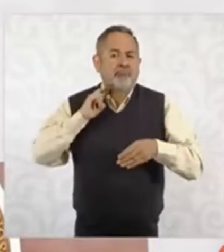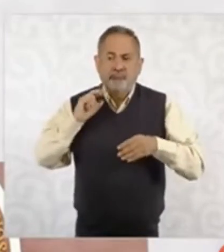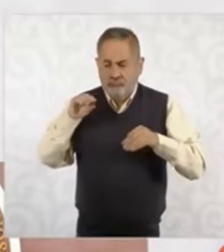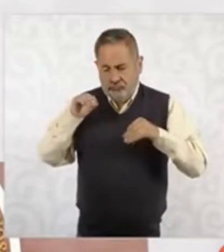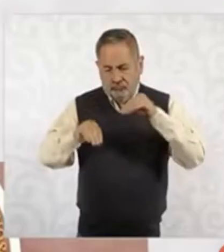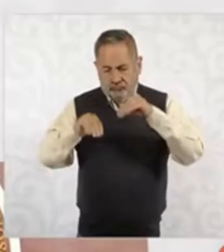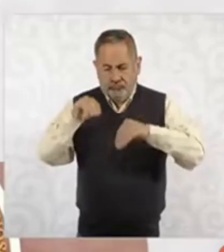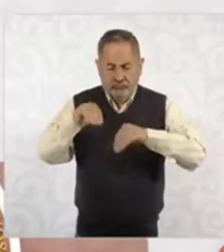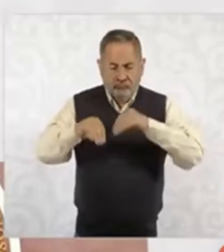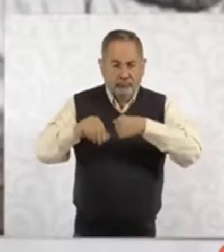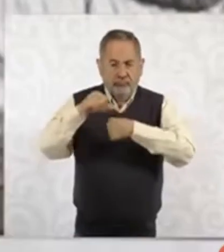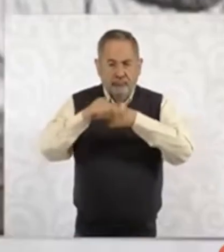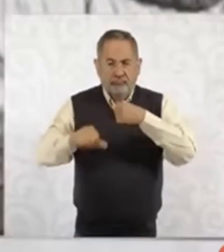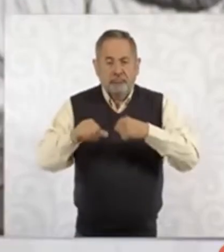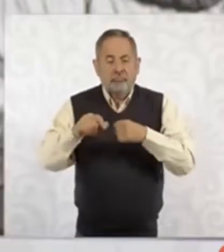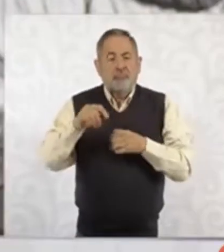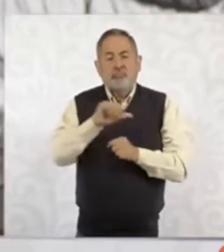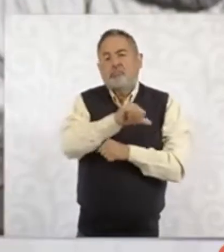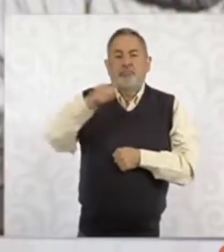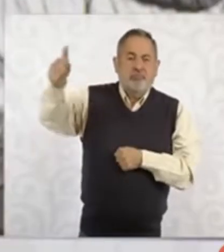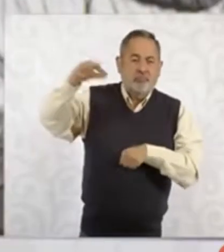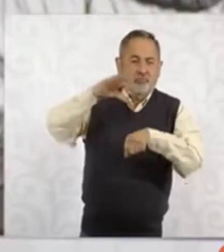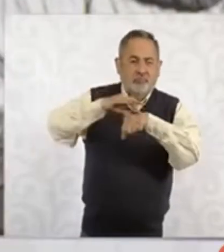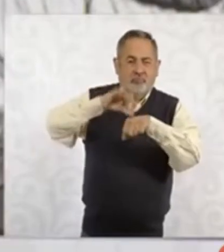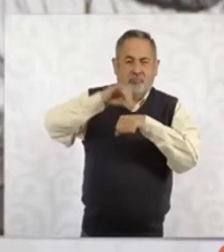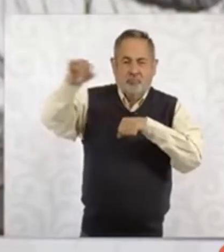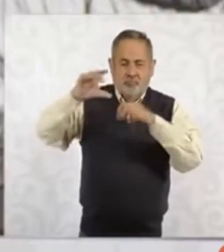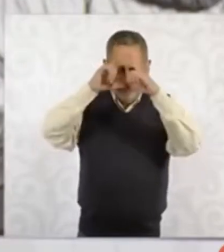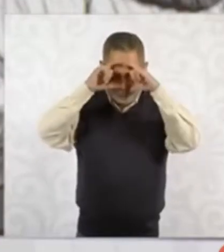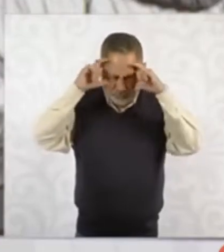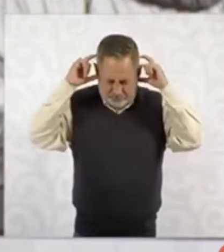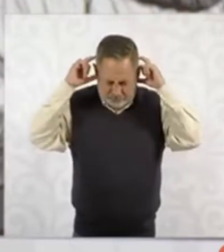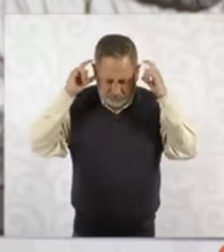para poder operar a distancia por un médico.